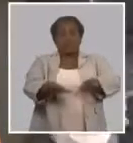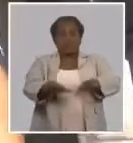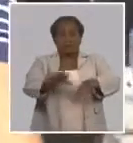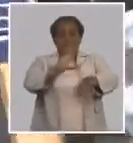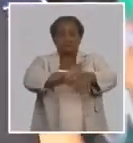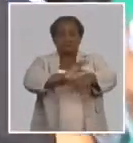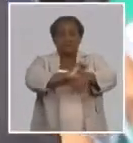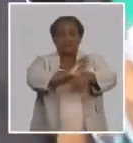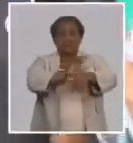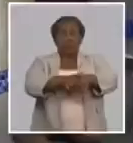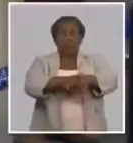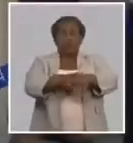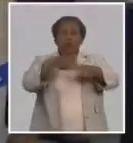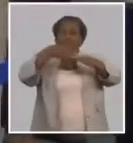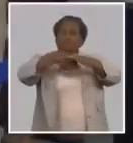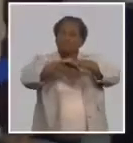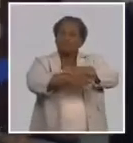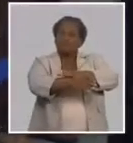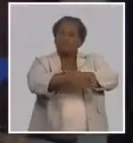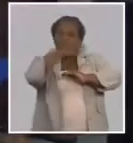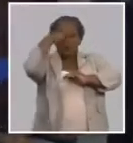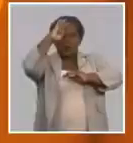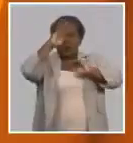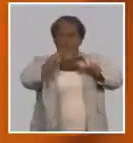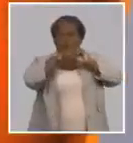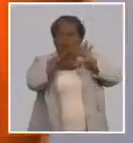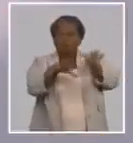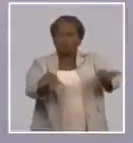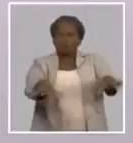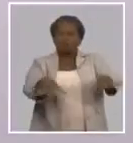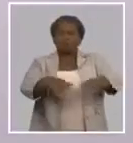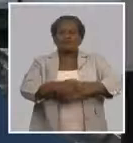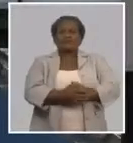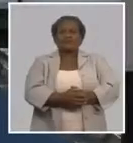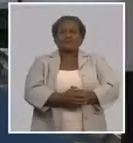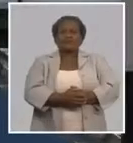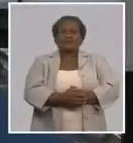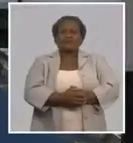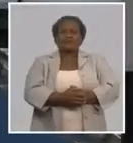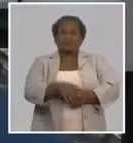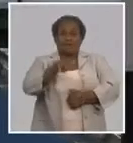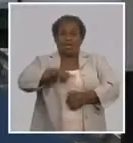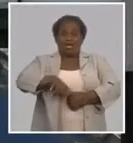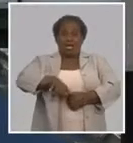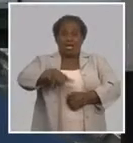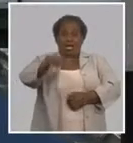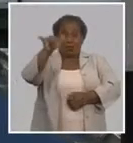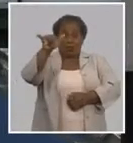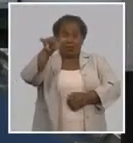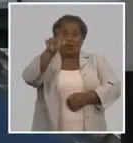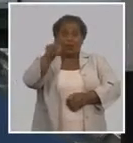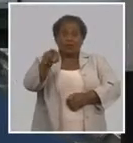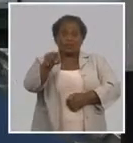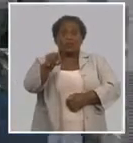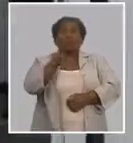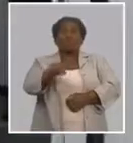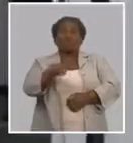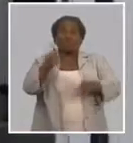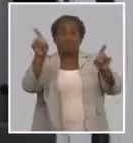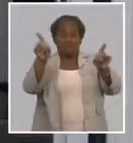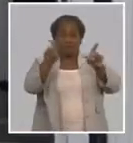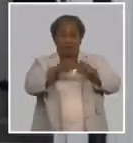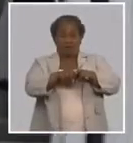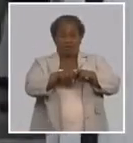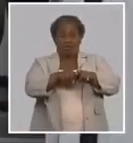nuevo coronavirus se introduzca y propague en el territorio el aeropuerto internacional juan gualberto gómez de baradero